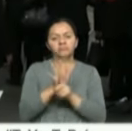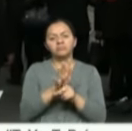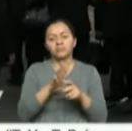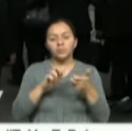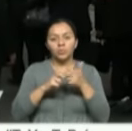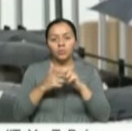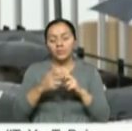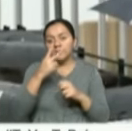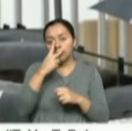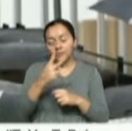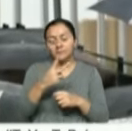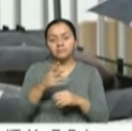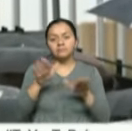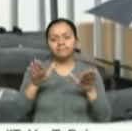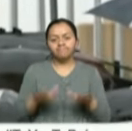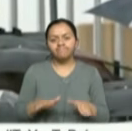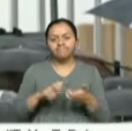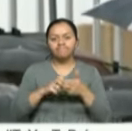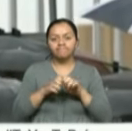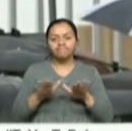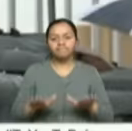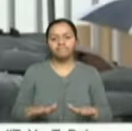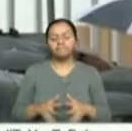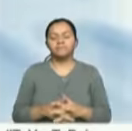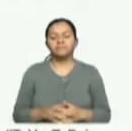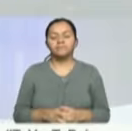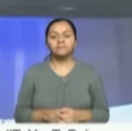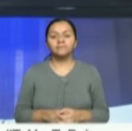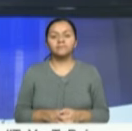cruzadas sobre violaciones al cese de hostilidades.